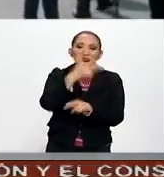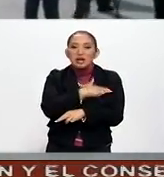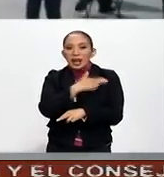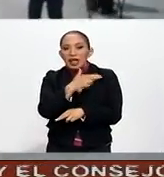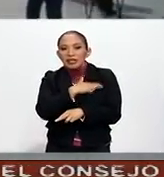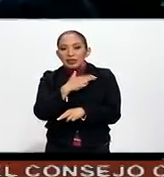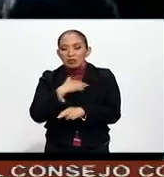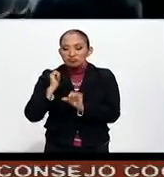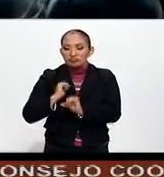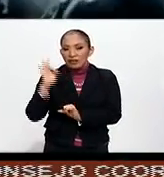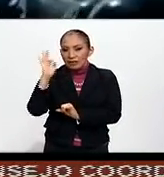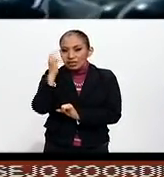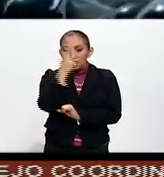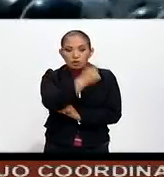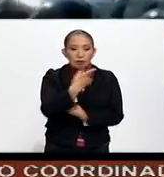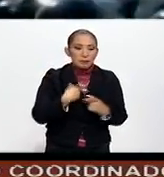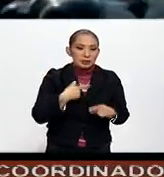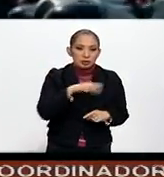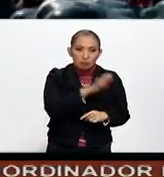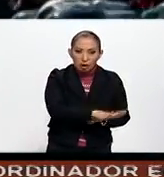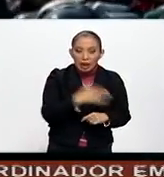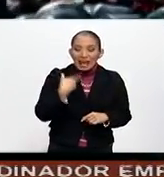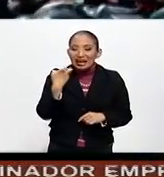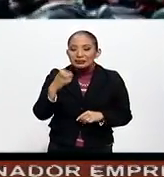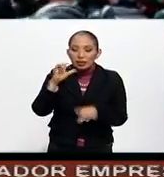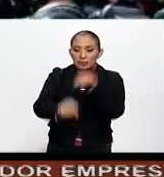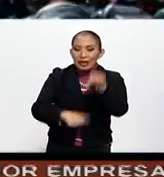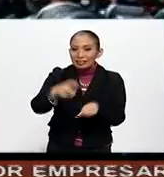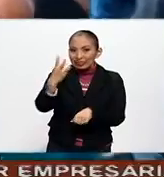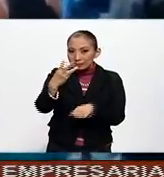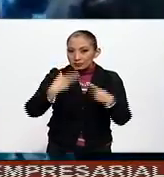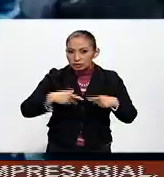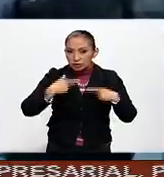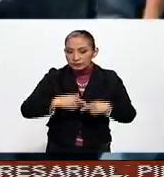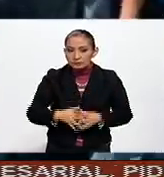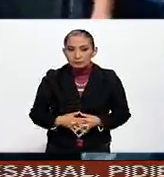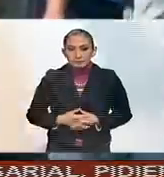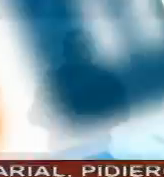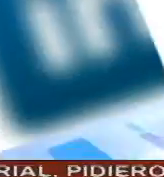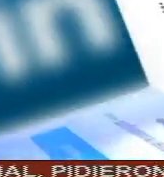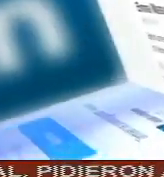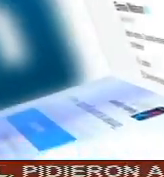de la autoridad federal y un civil. En los hechos se detuvo a 3 personas.